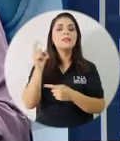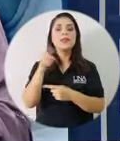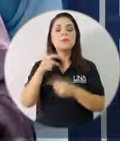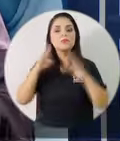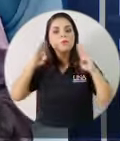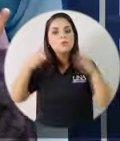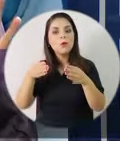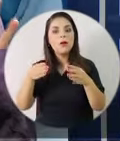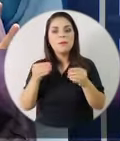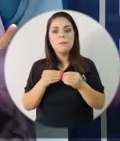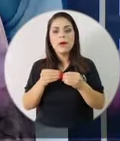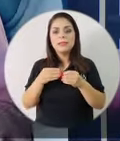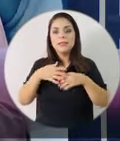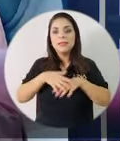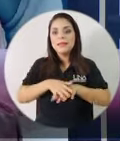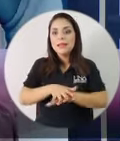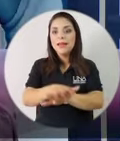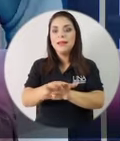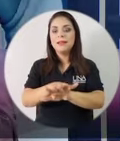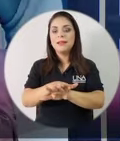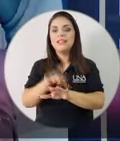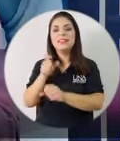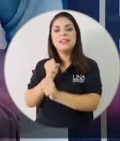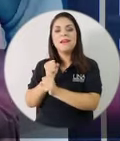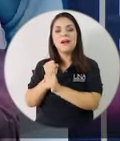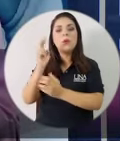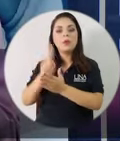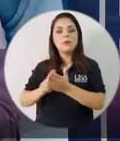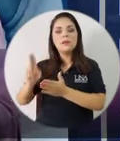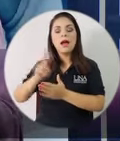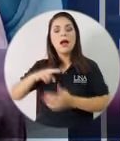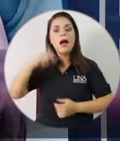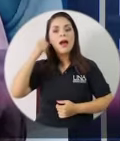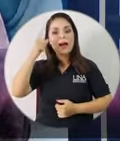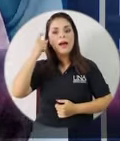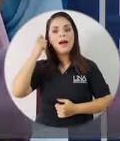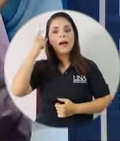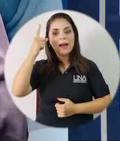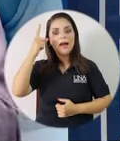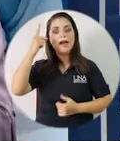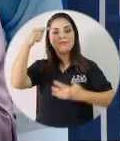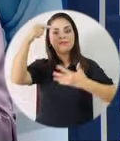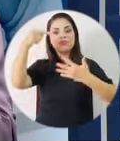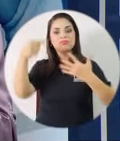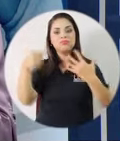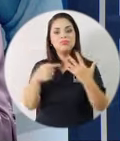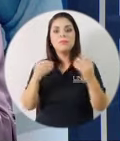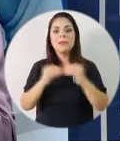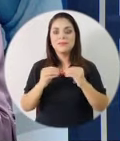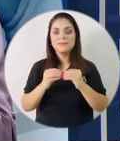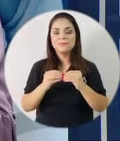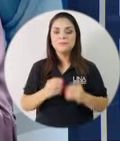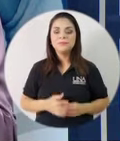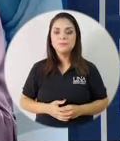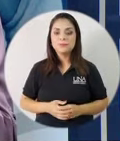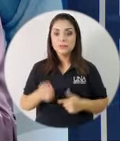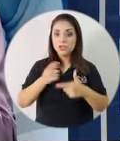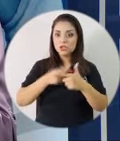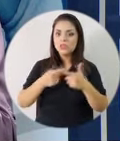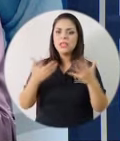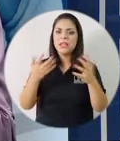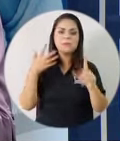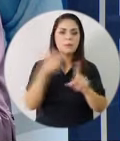enfocar más integralmente el quehacer universitario y entenderlo desde esta perspectiva amplia.